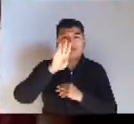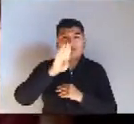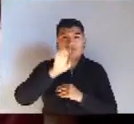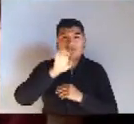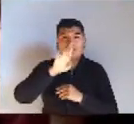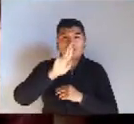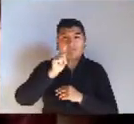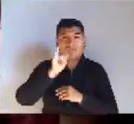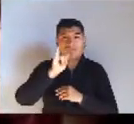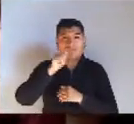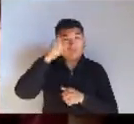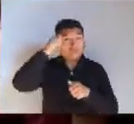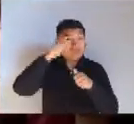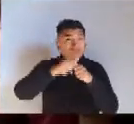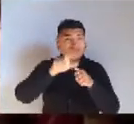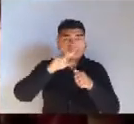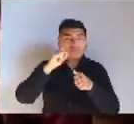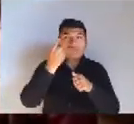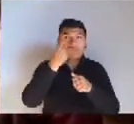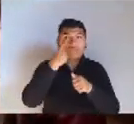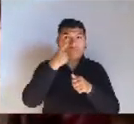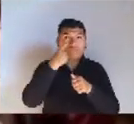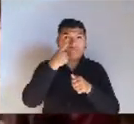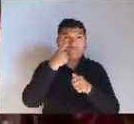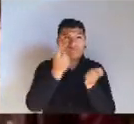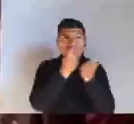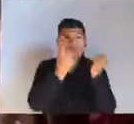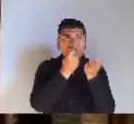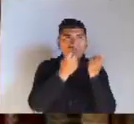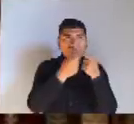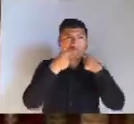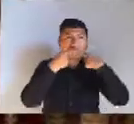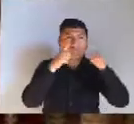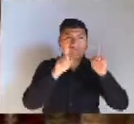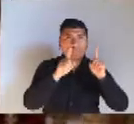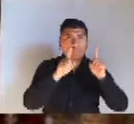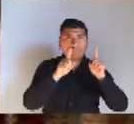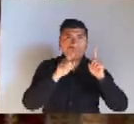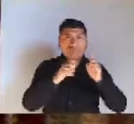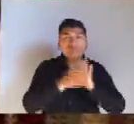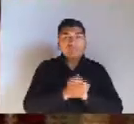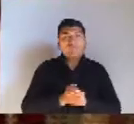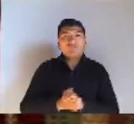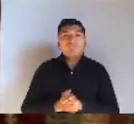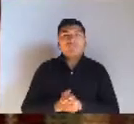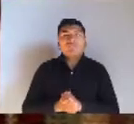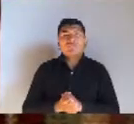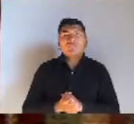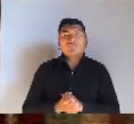que no basta reconocer el pecado, que hay que expresarlo en la confesión.